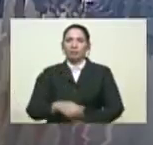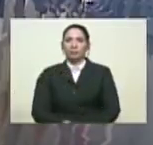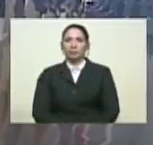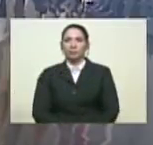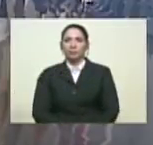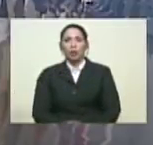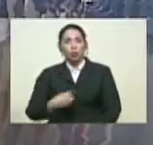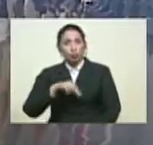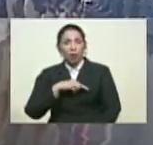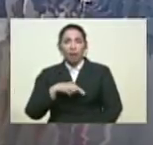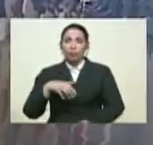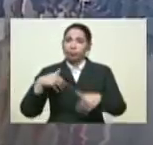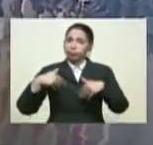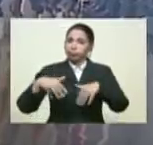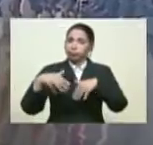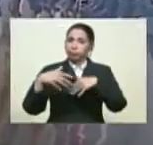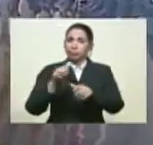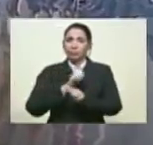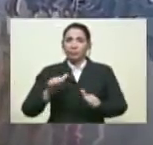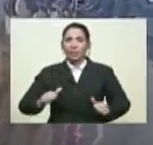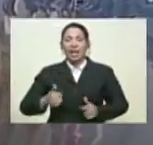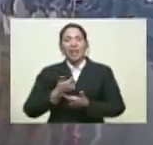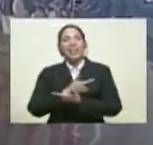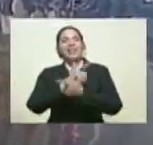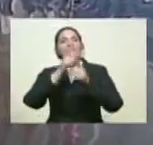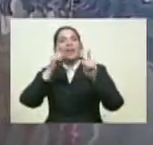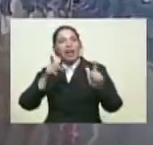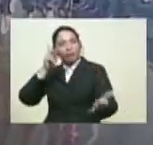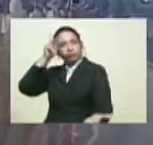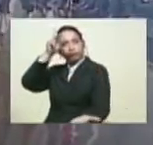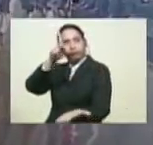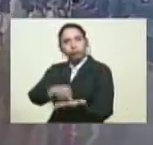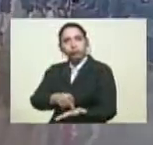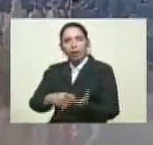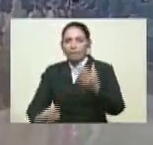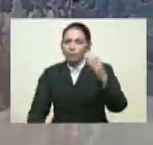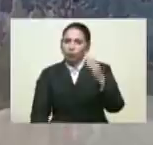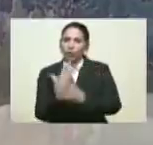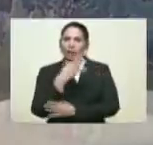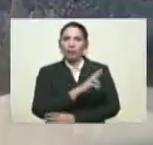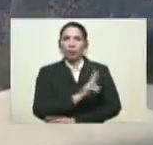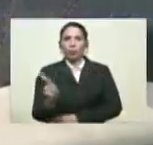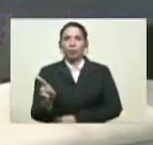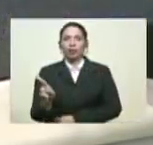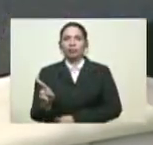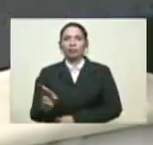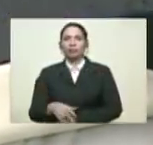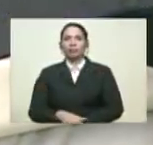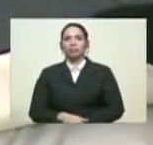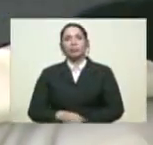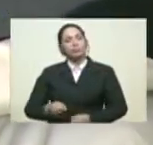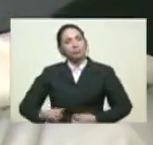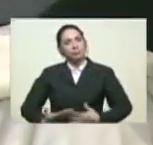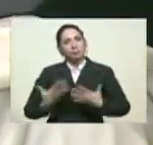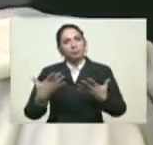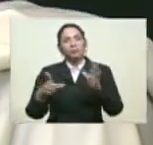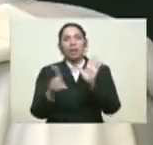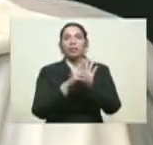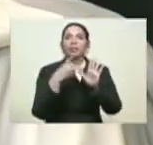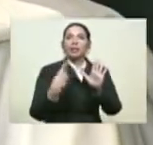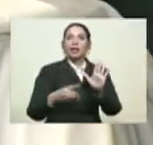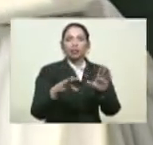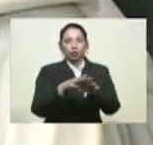Nuestros ejércitos fueron a liberar, a fundar república y a entregar los derechos a la